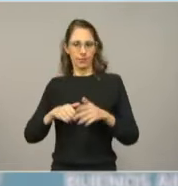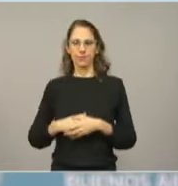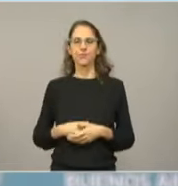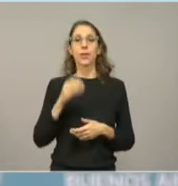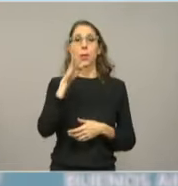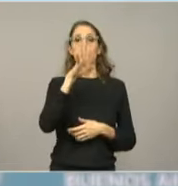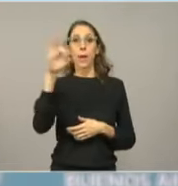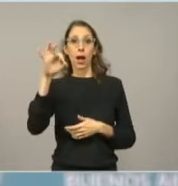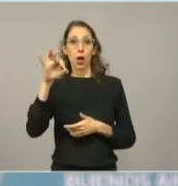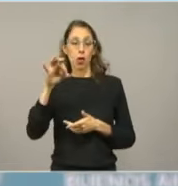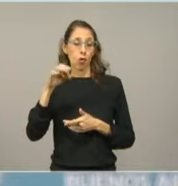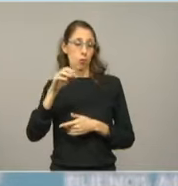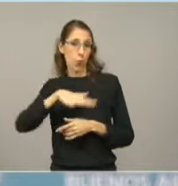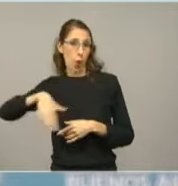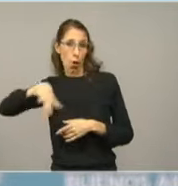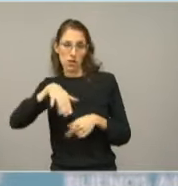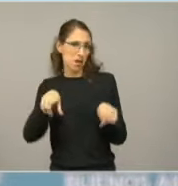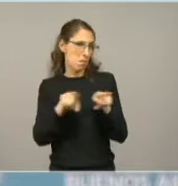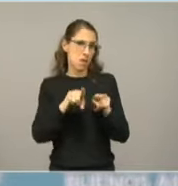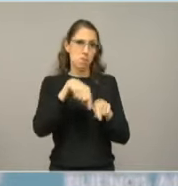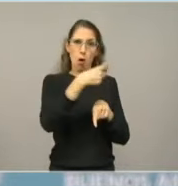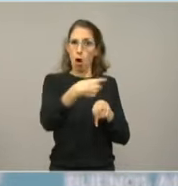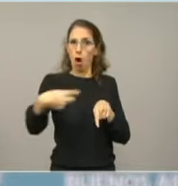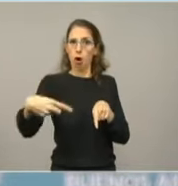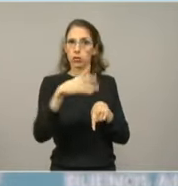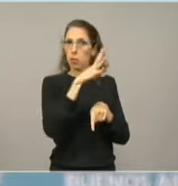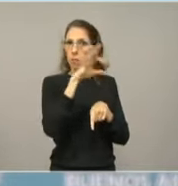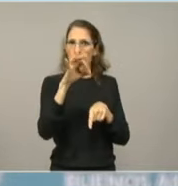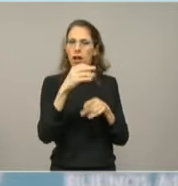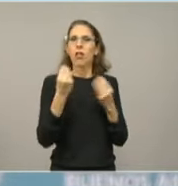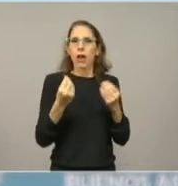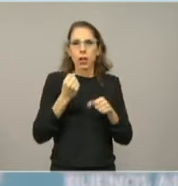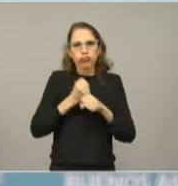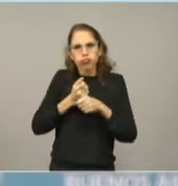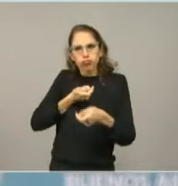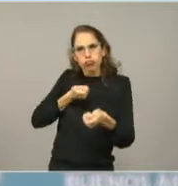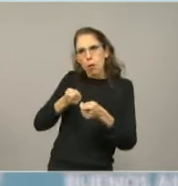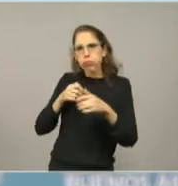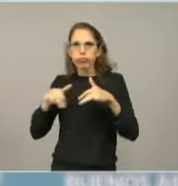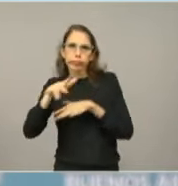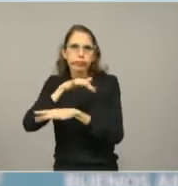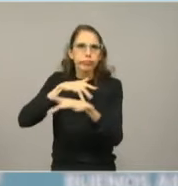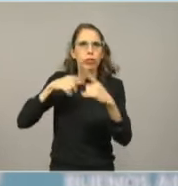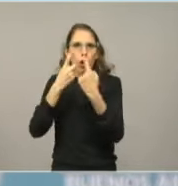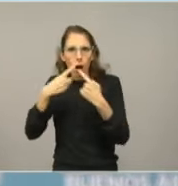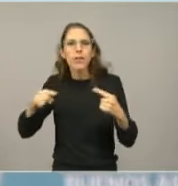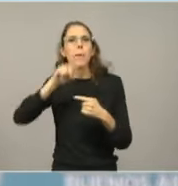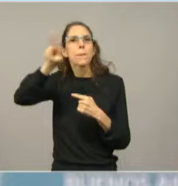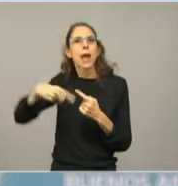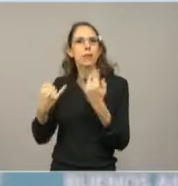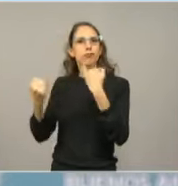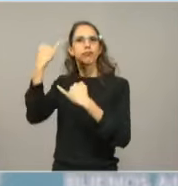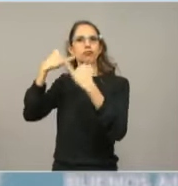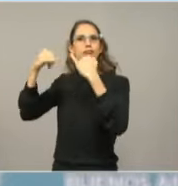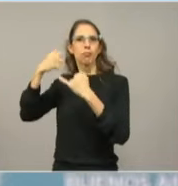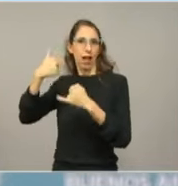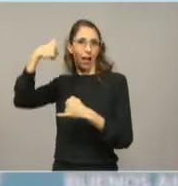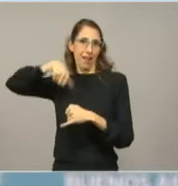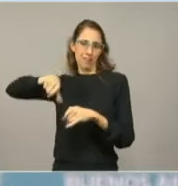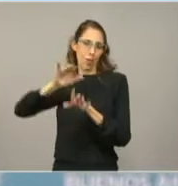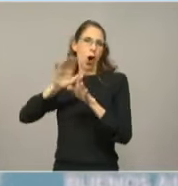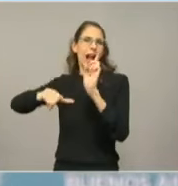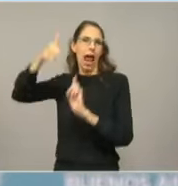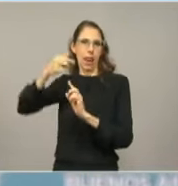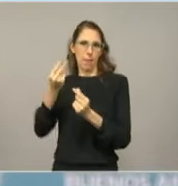bancos eh obtiene beneficios obtiene ganancias por su operatoria eh los bancos privados lo que hacen cuando